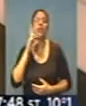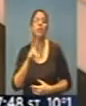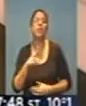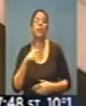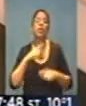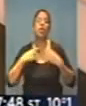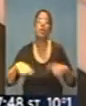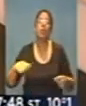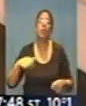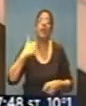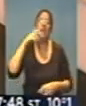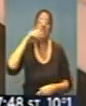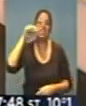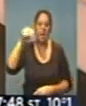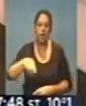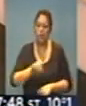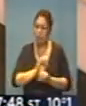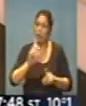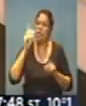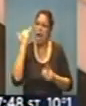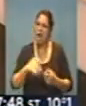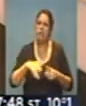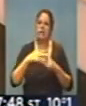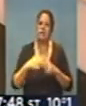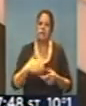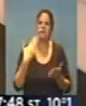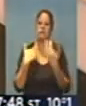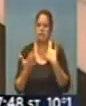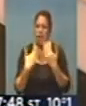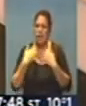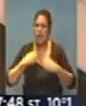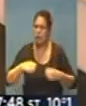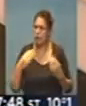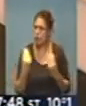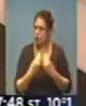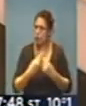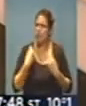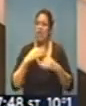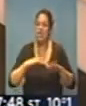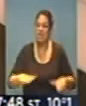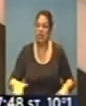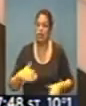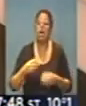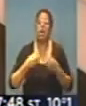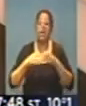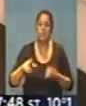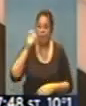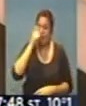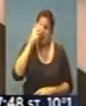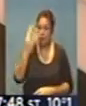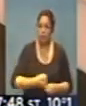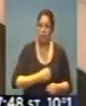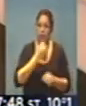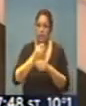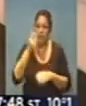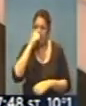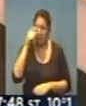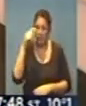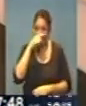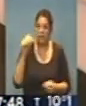son las novedades del arte contemporáneo, sino que va a haber talleres, charlas, muchas actividades también para chicos del 24 al 27 de mayo en La